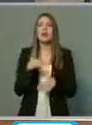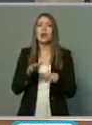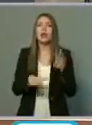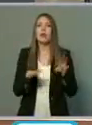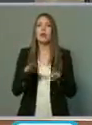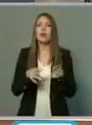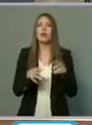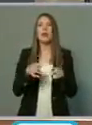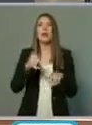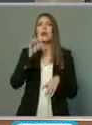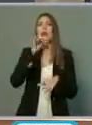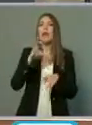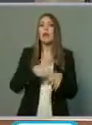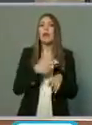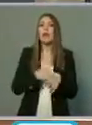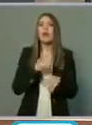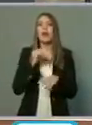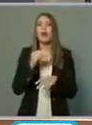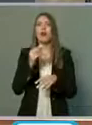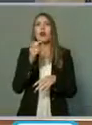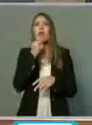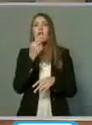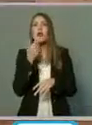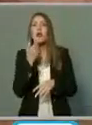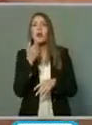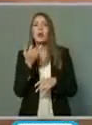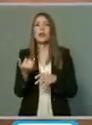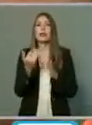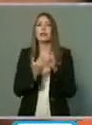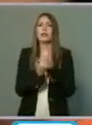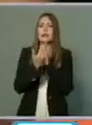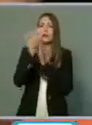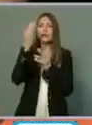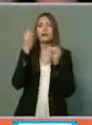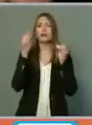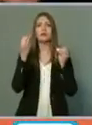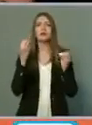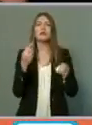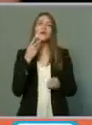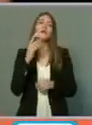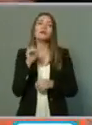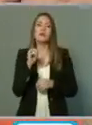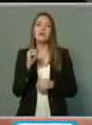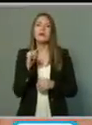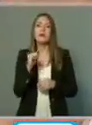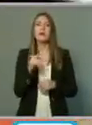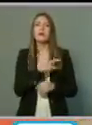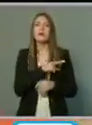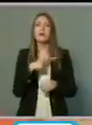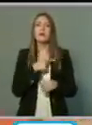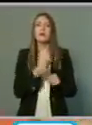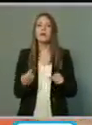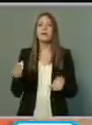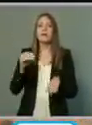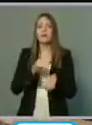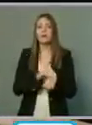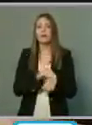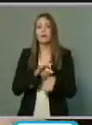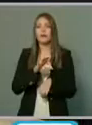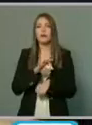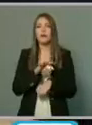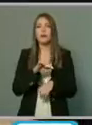para dulce arriba. y se te ve el índice hasta arriba. Es correcto, mi Pam. Lo que vamos a hacer va a ser agregar va a ser